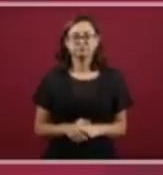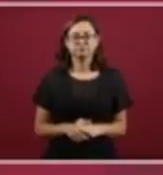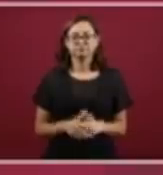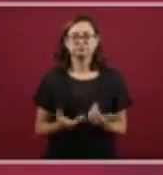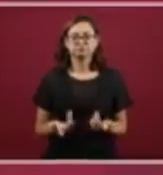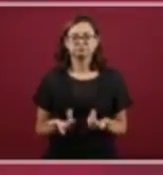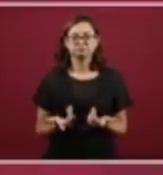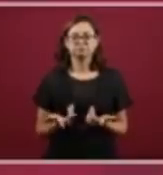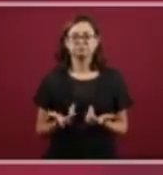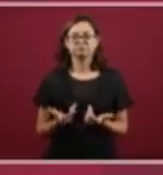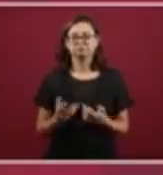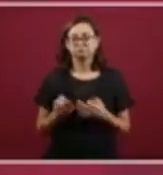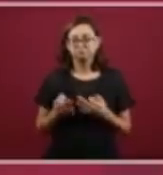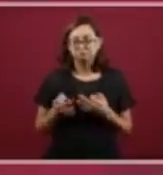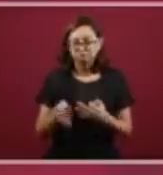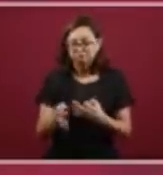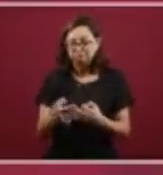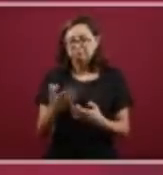demoras,